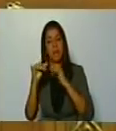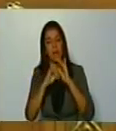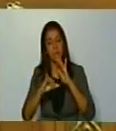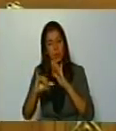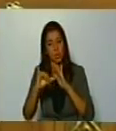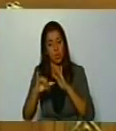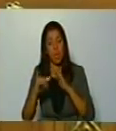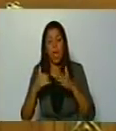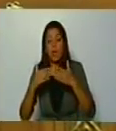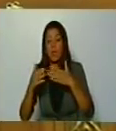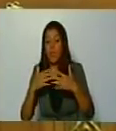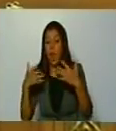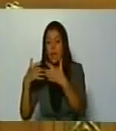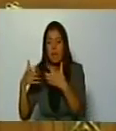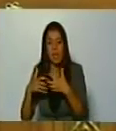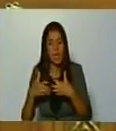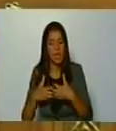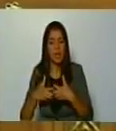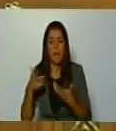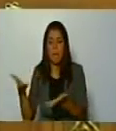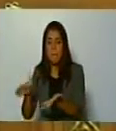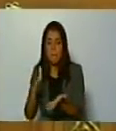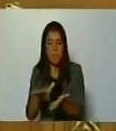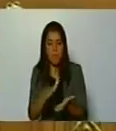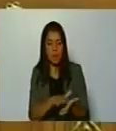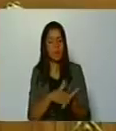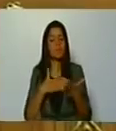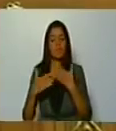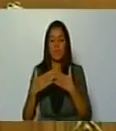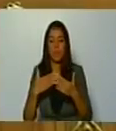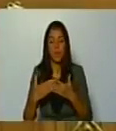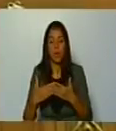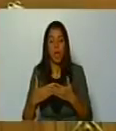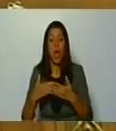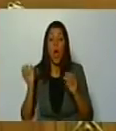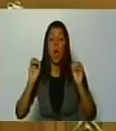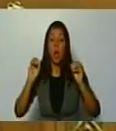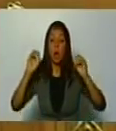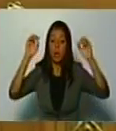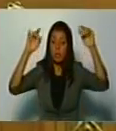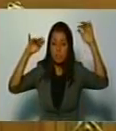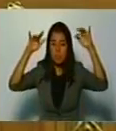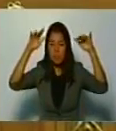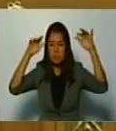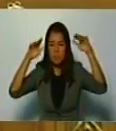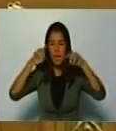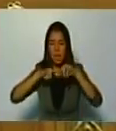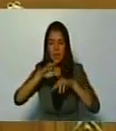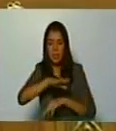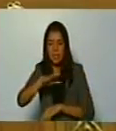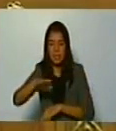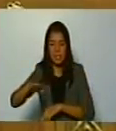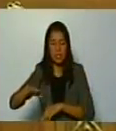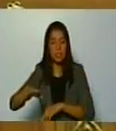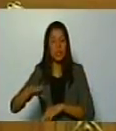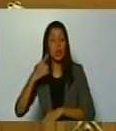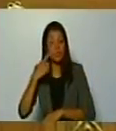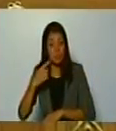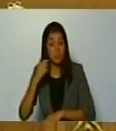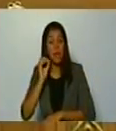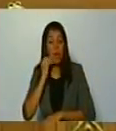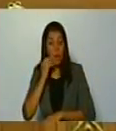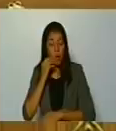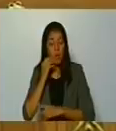fuera. Ahí no importara que se usaran niños menores de edad, incluso lo he conversado con